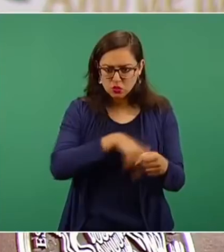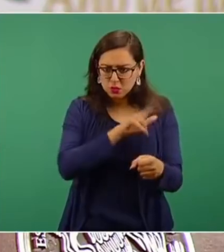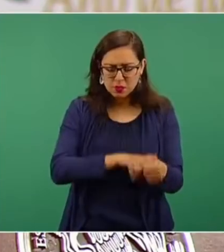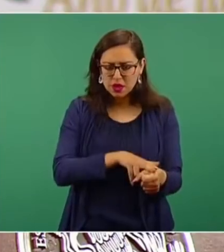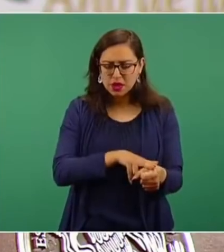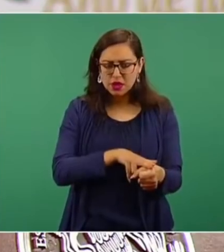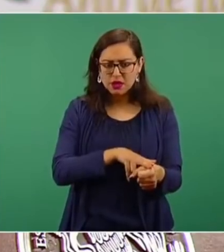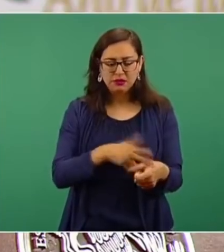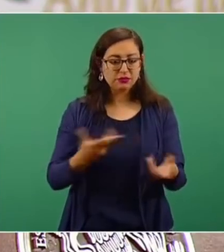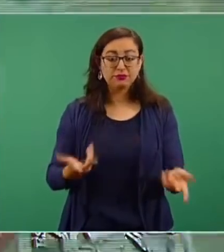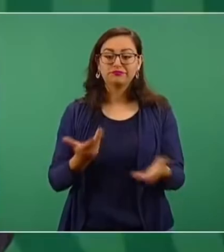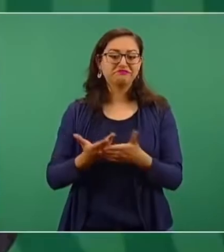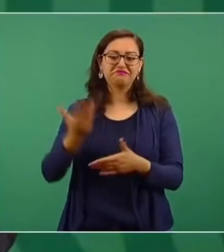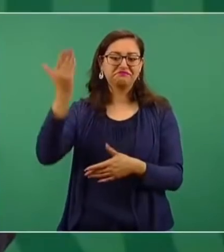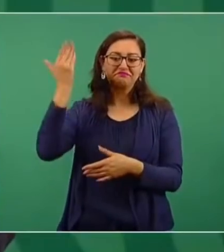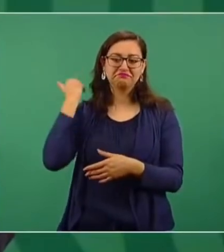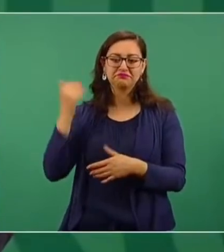Y eso no existía aquí,